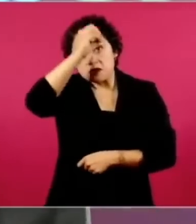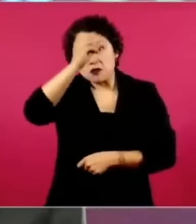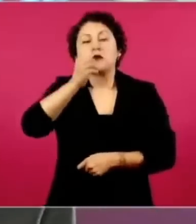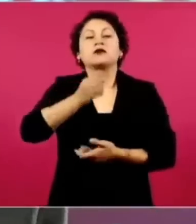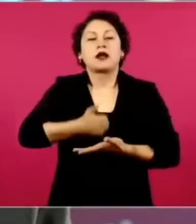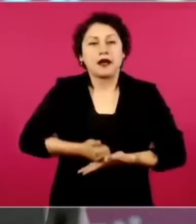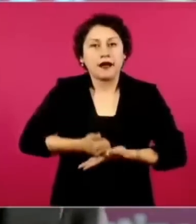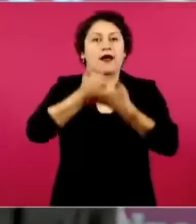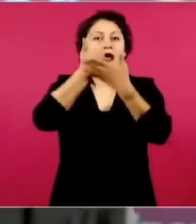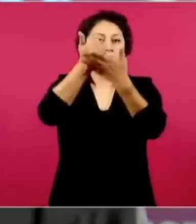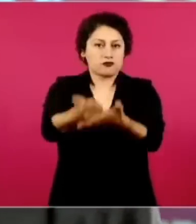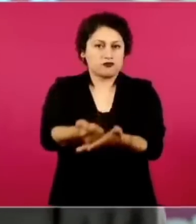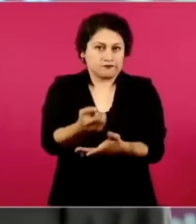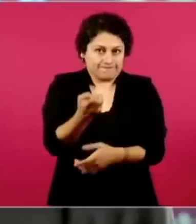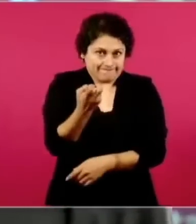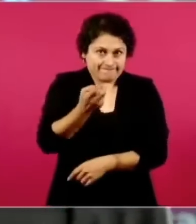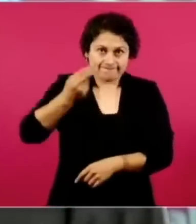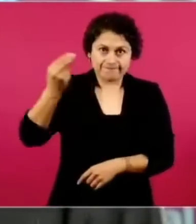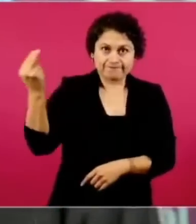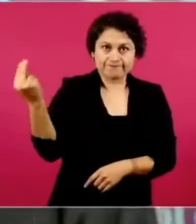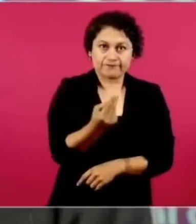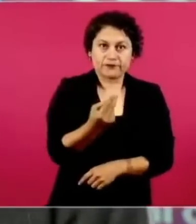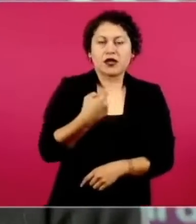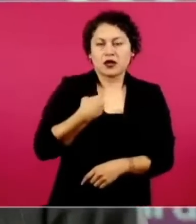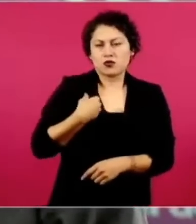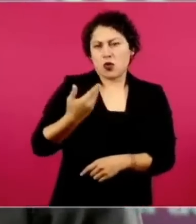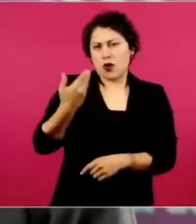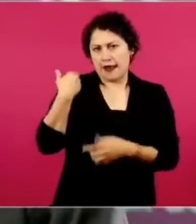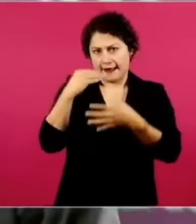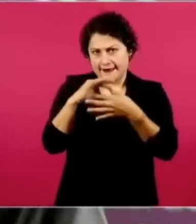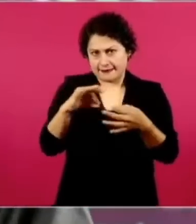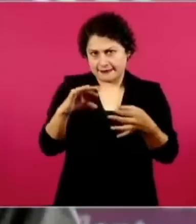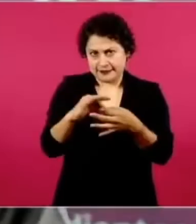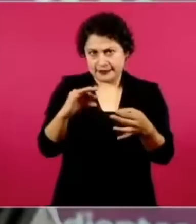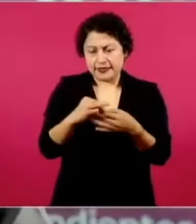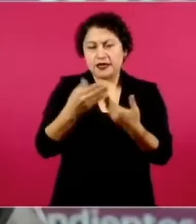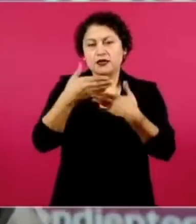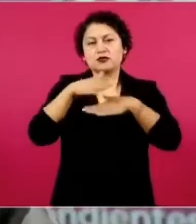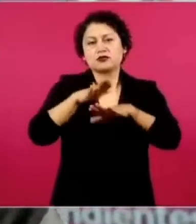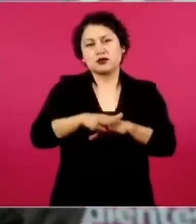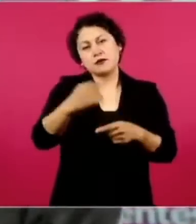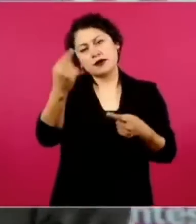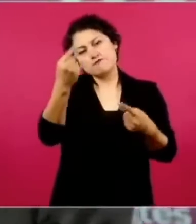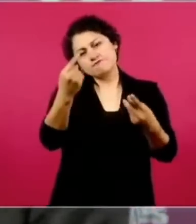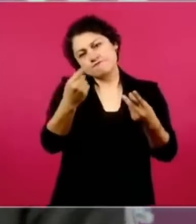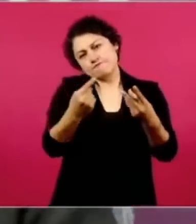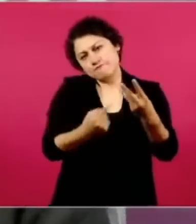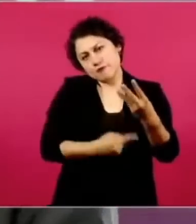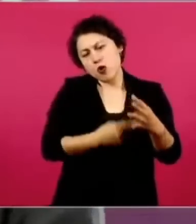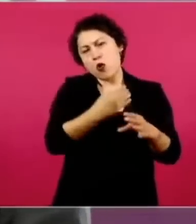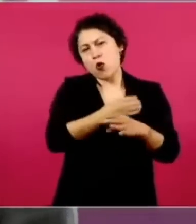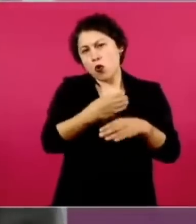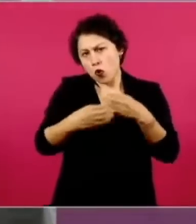serie de factores que influyeron para que se